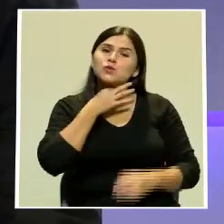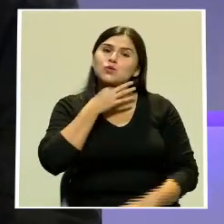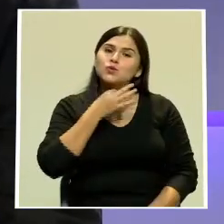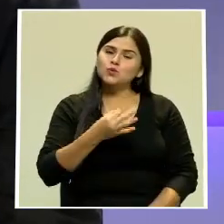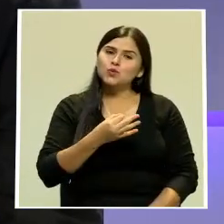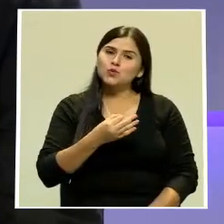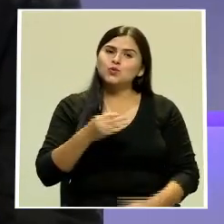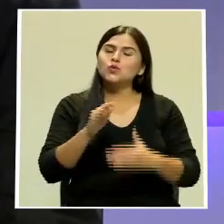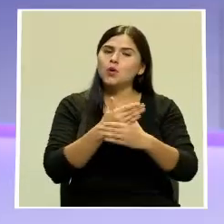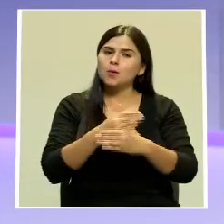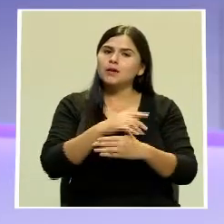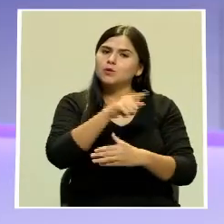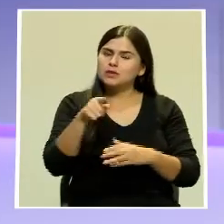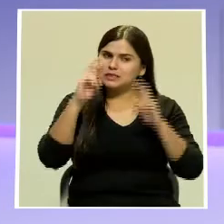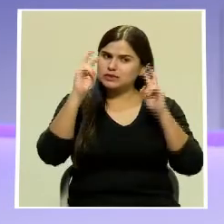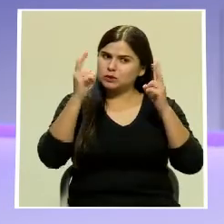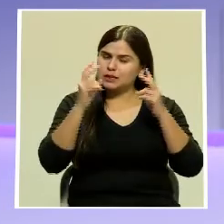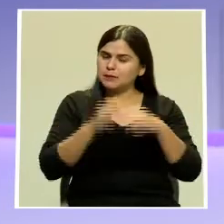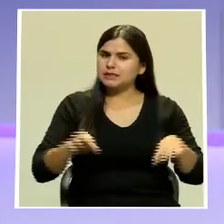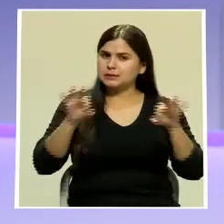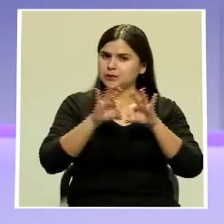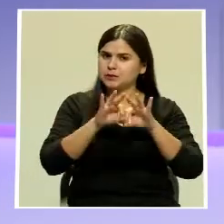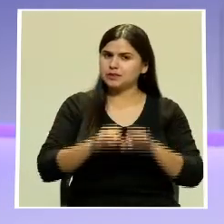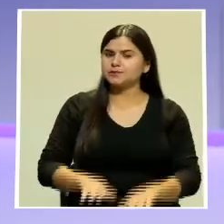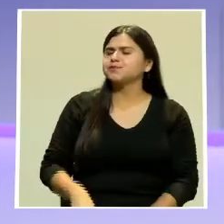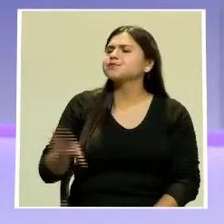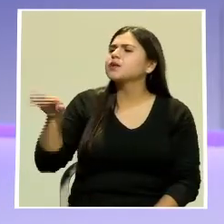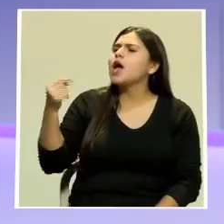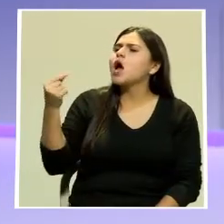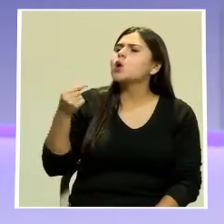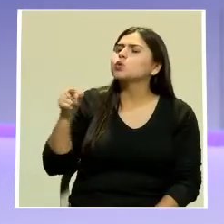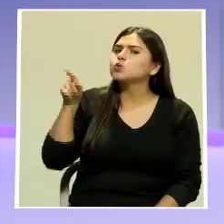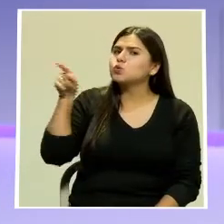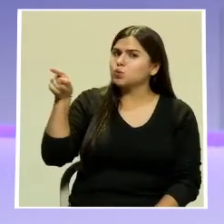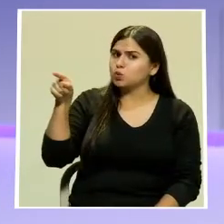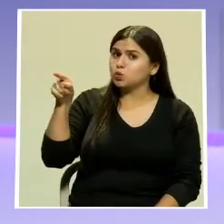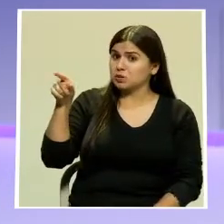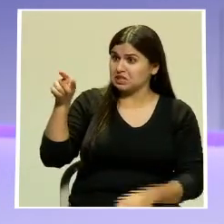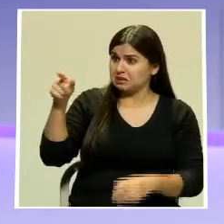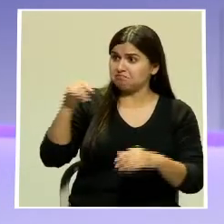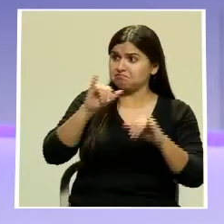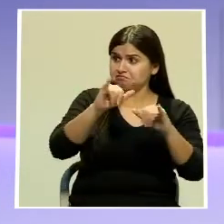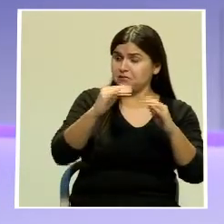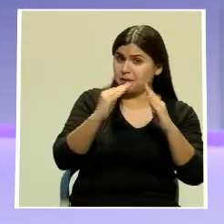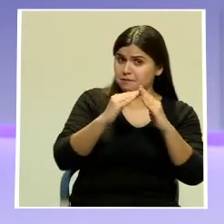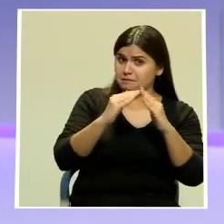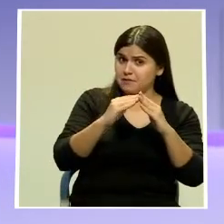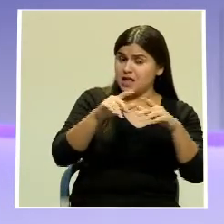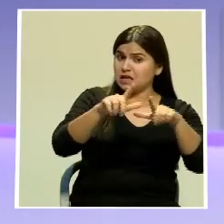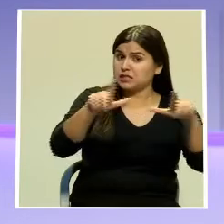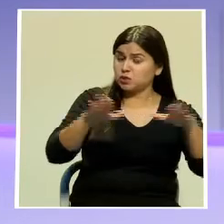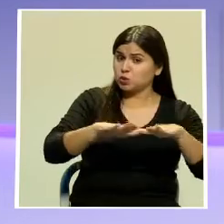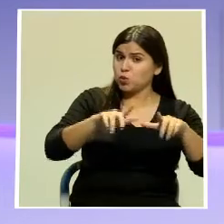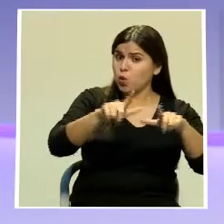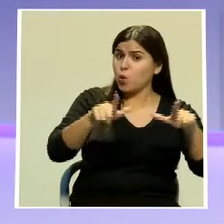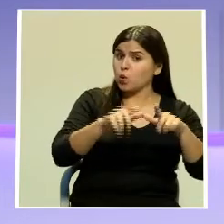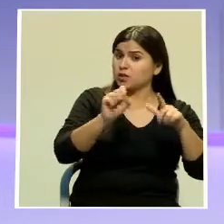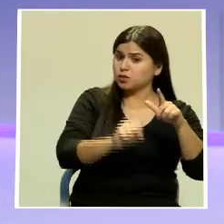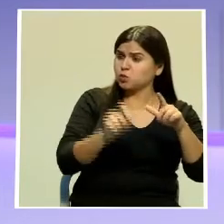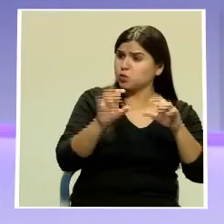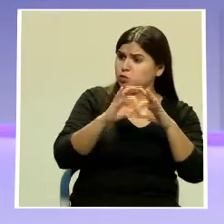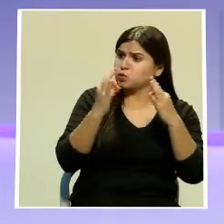temas tan importantes. Don Gustavo, usted es de la zona sur y su familia tiene mucho arraigo en el